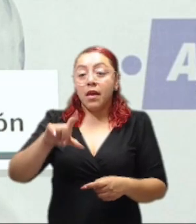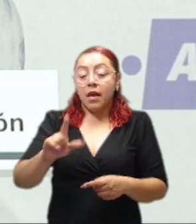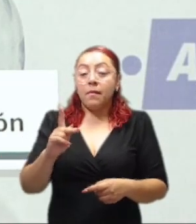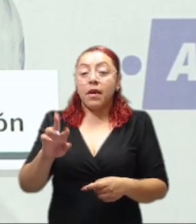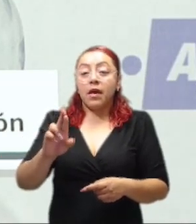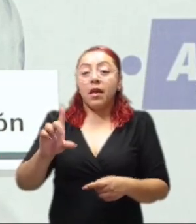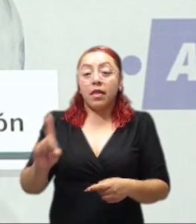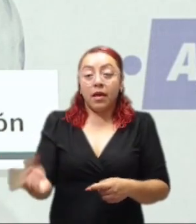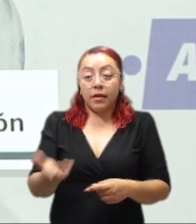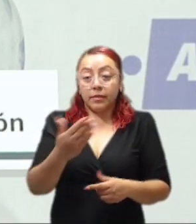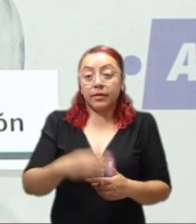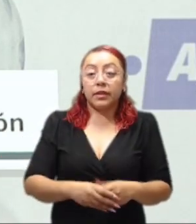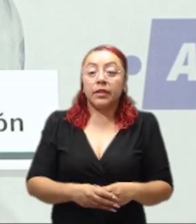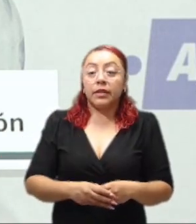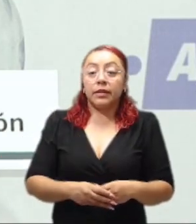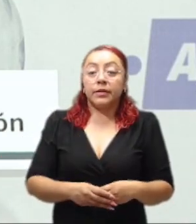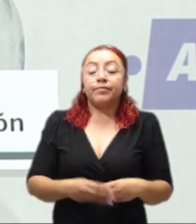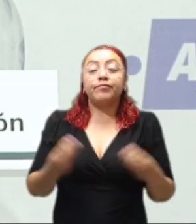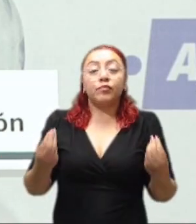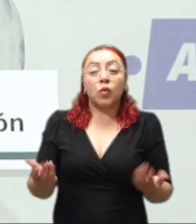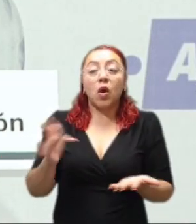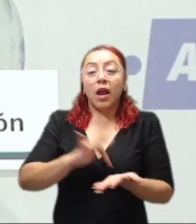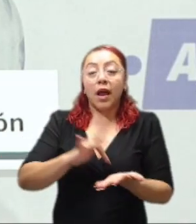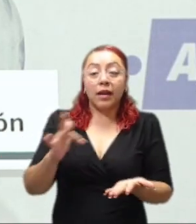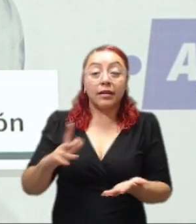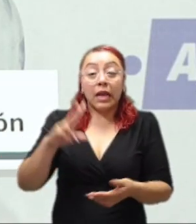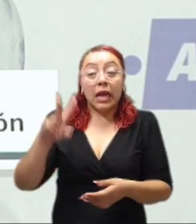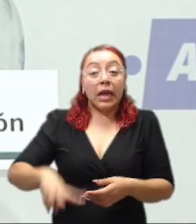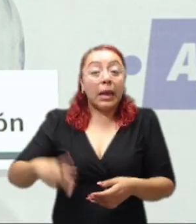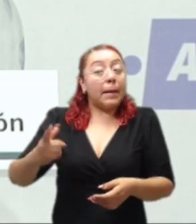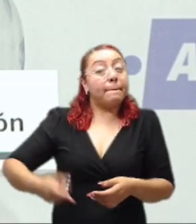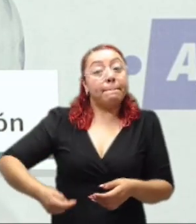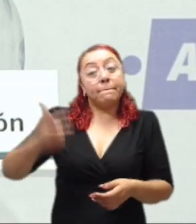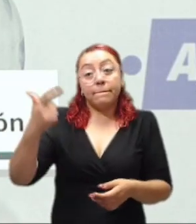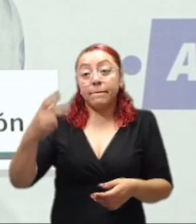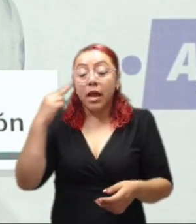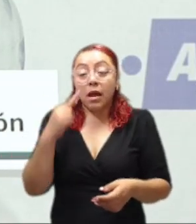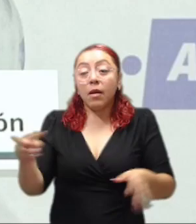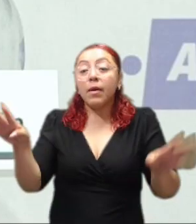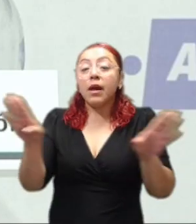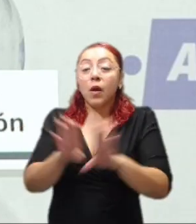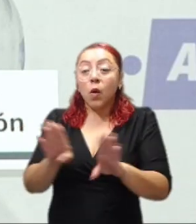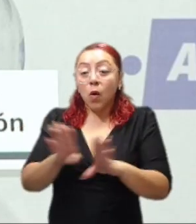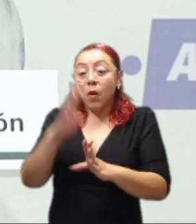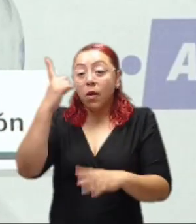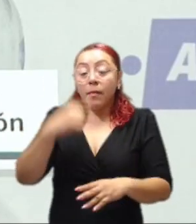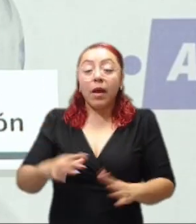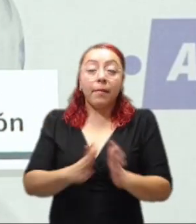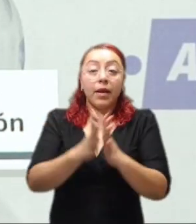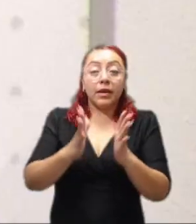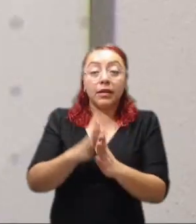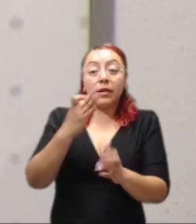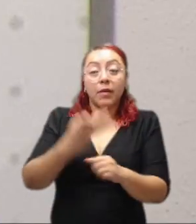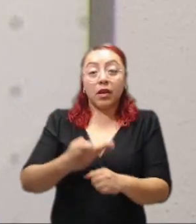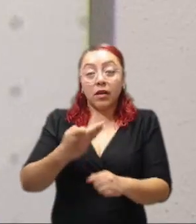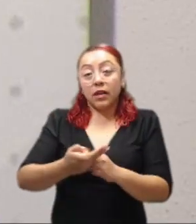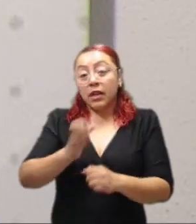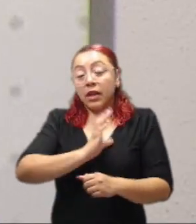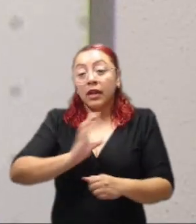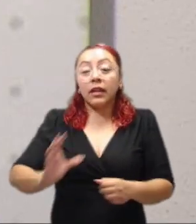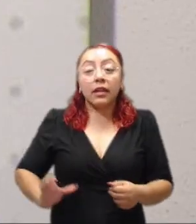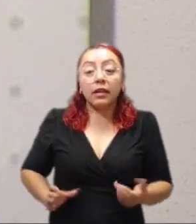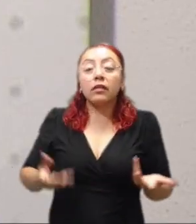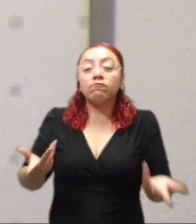Muchísimas gracias Por supuesto que lo número uno que estamos viendo para participar en esta contienda